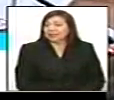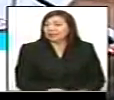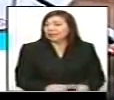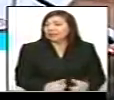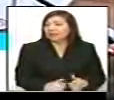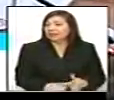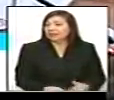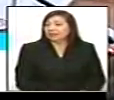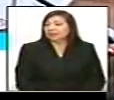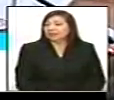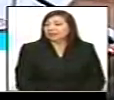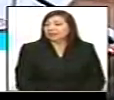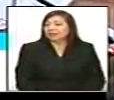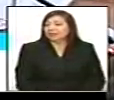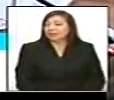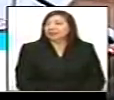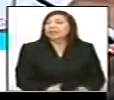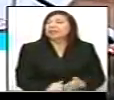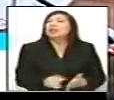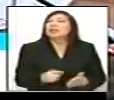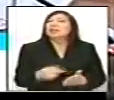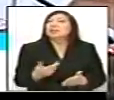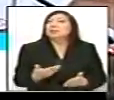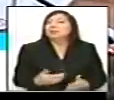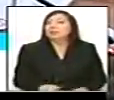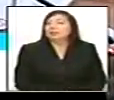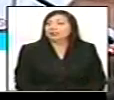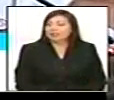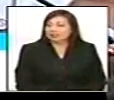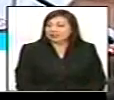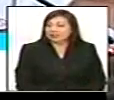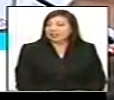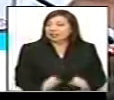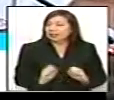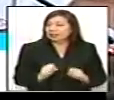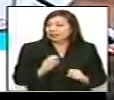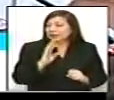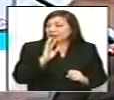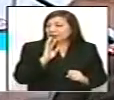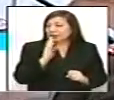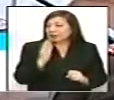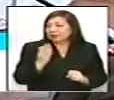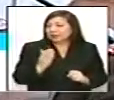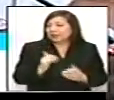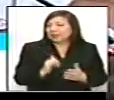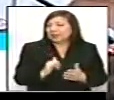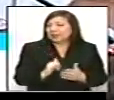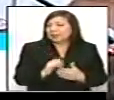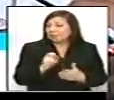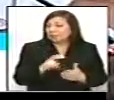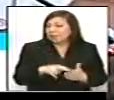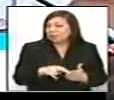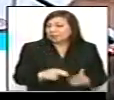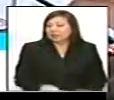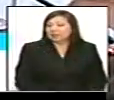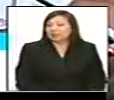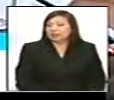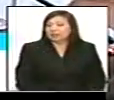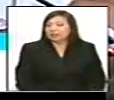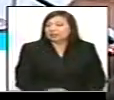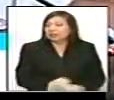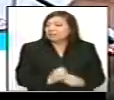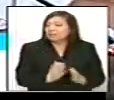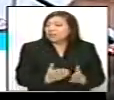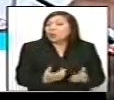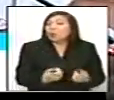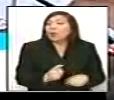Entonces, ¿qué es lo que ocurre? Si el comentario en su momento dice de que los mineros van a estar en informalidad,